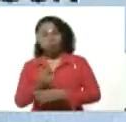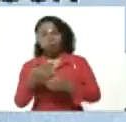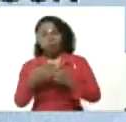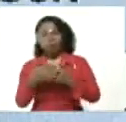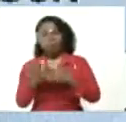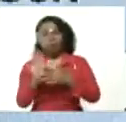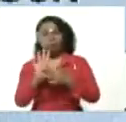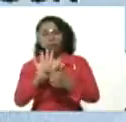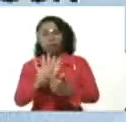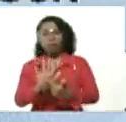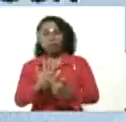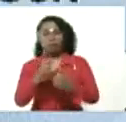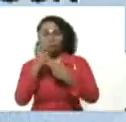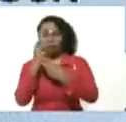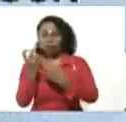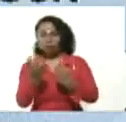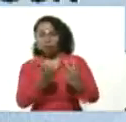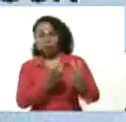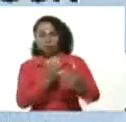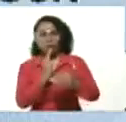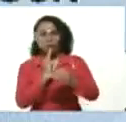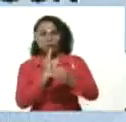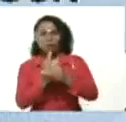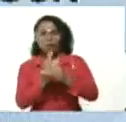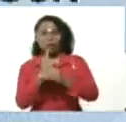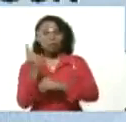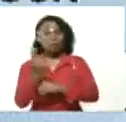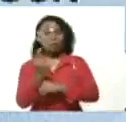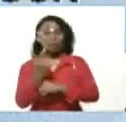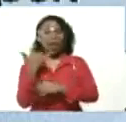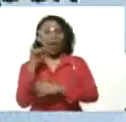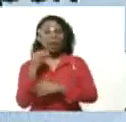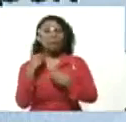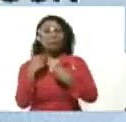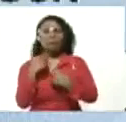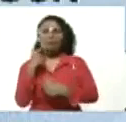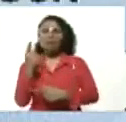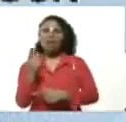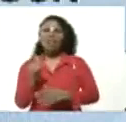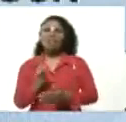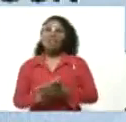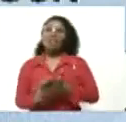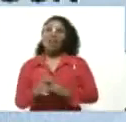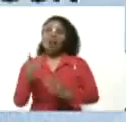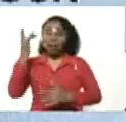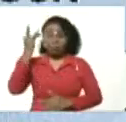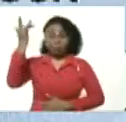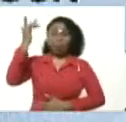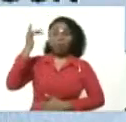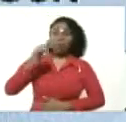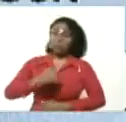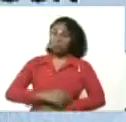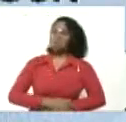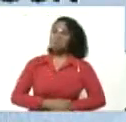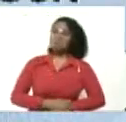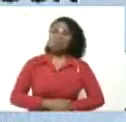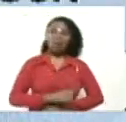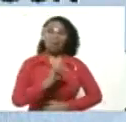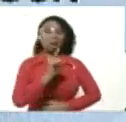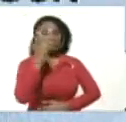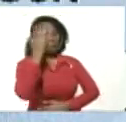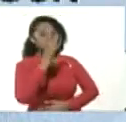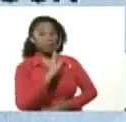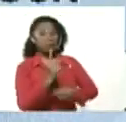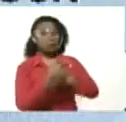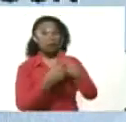absolutamente oscuro que invita a la parálisis y que solamente sirven para que digamos, ¡ay, qué listos esos intelectuales que ven cosas que